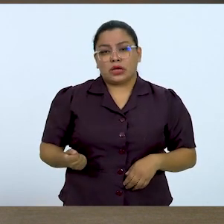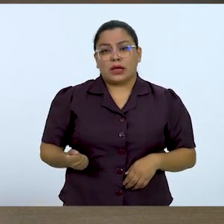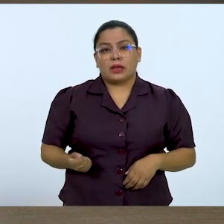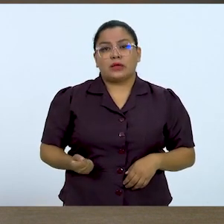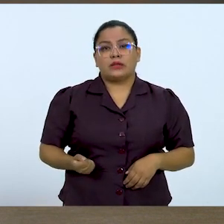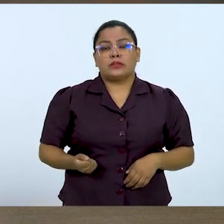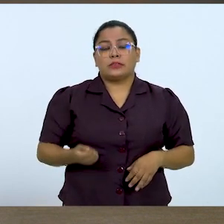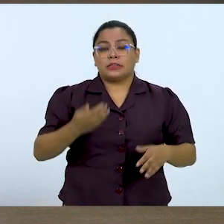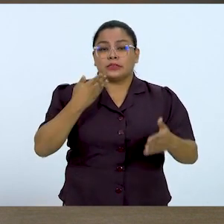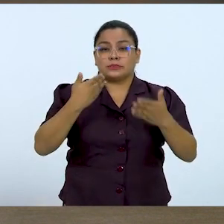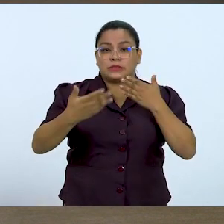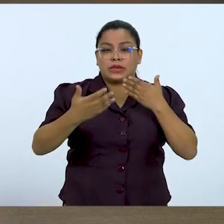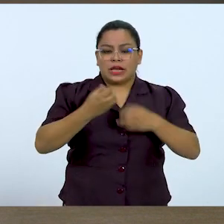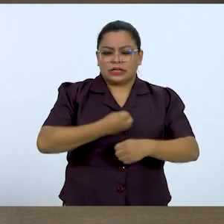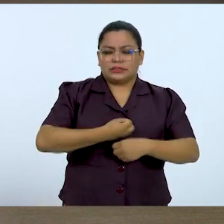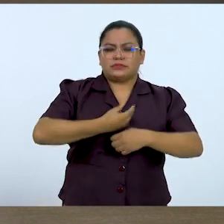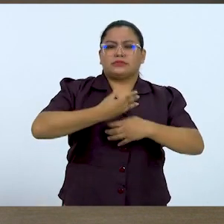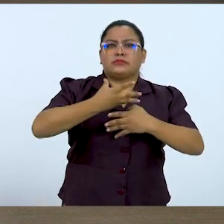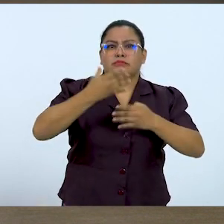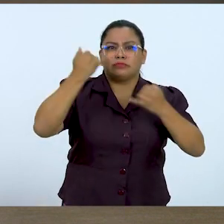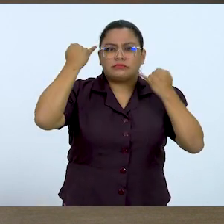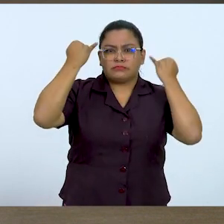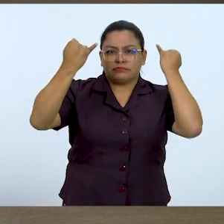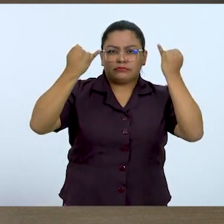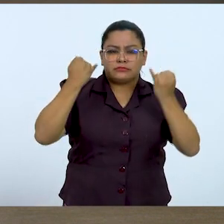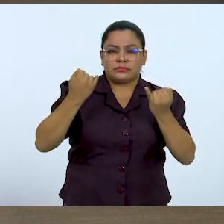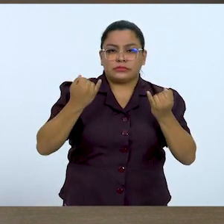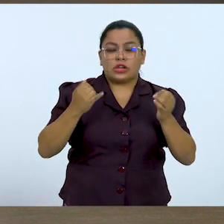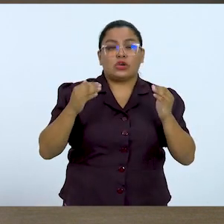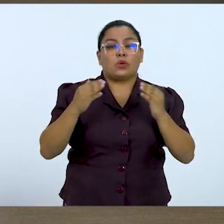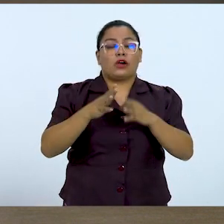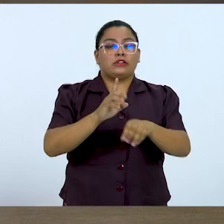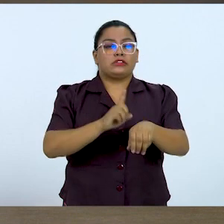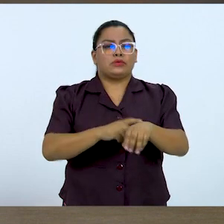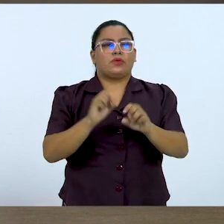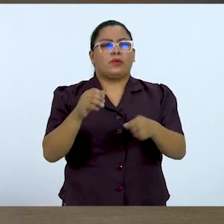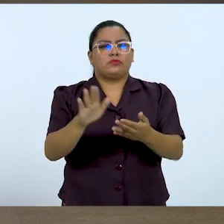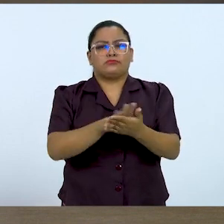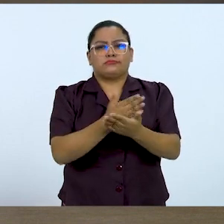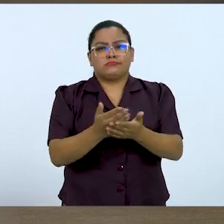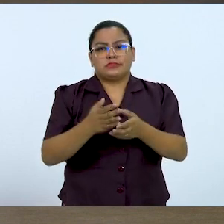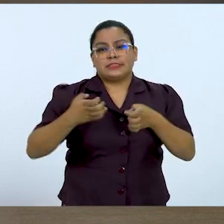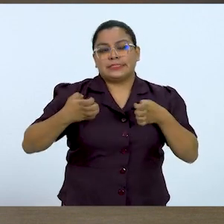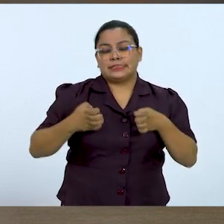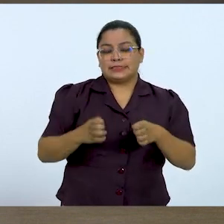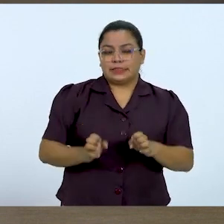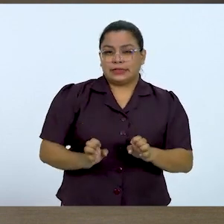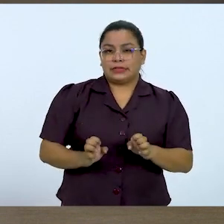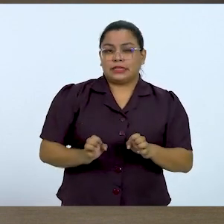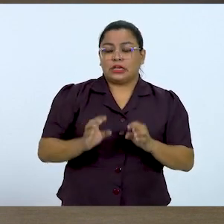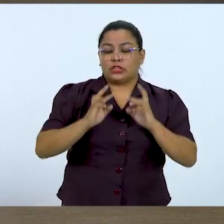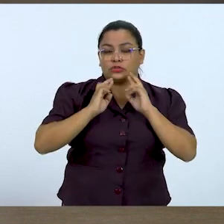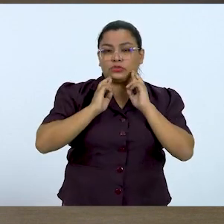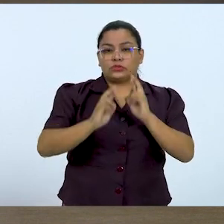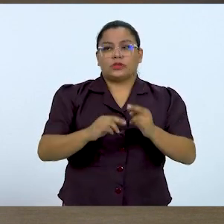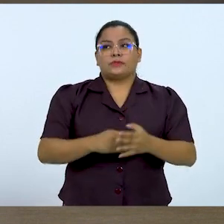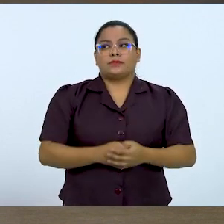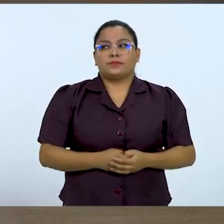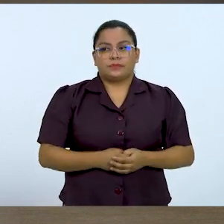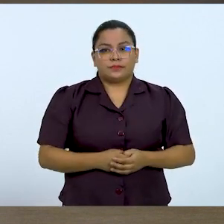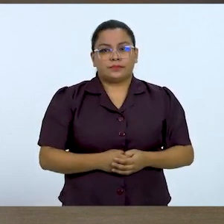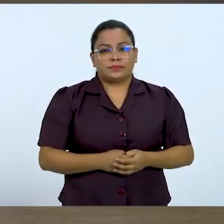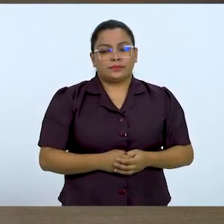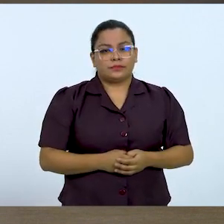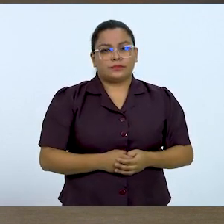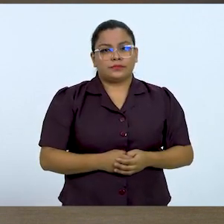estudiante plasmar sus ideas y además da el espacio para compartir las estrategias de solución.